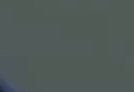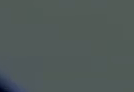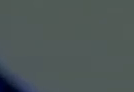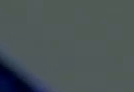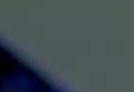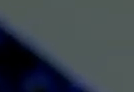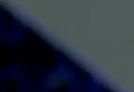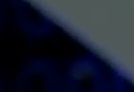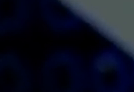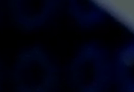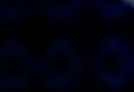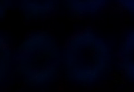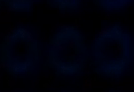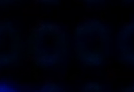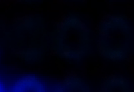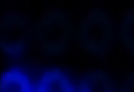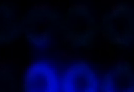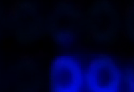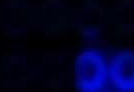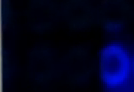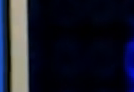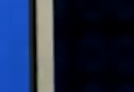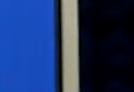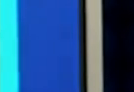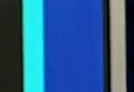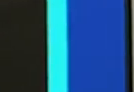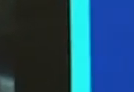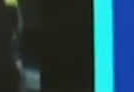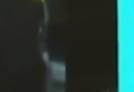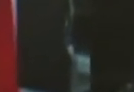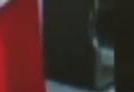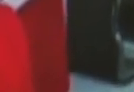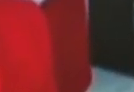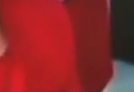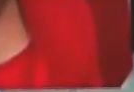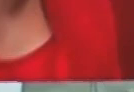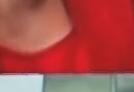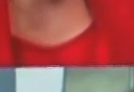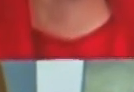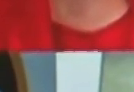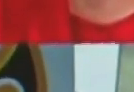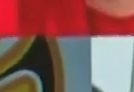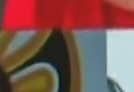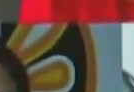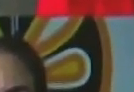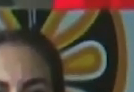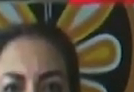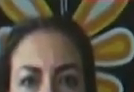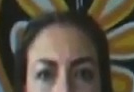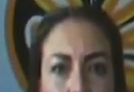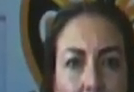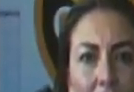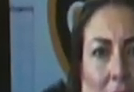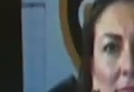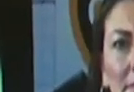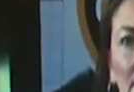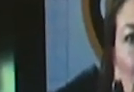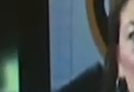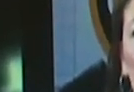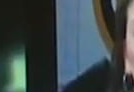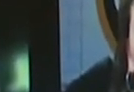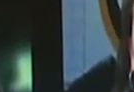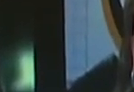Y mire, la alcaldesa de Cuauhtémoc, Sandra Cuevas, llevó a cabo una comparecencia ante el Congreso de la Ciudad de México para el análisis presupuestal